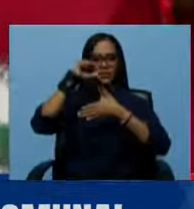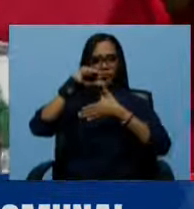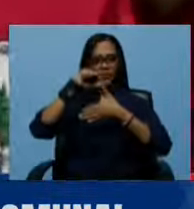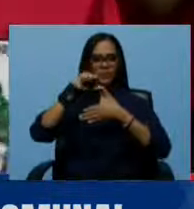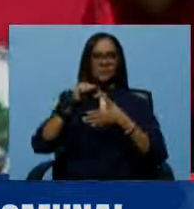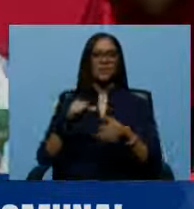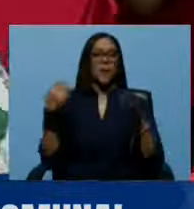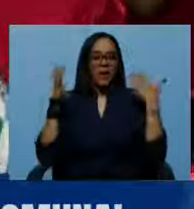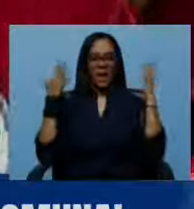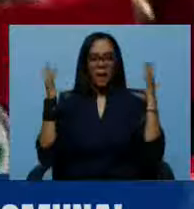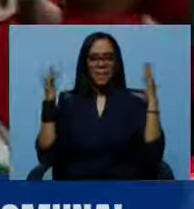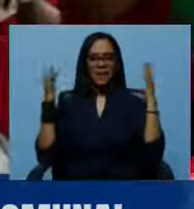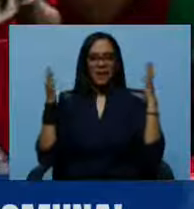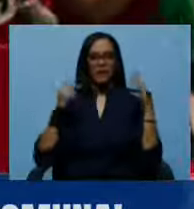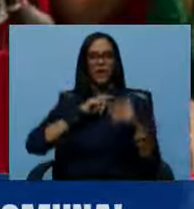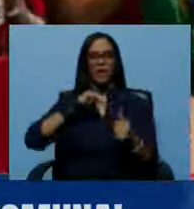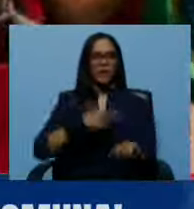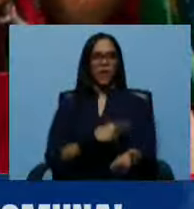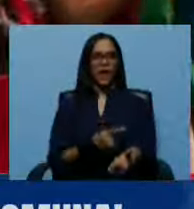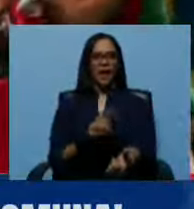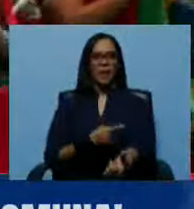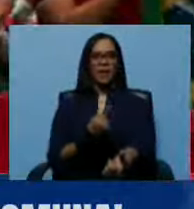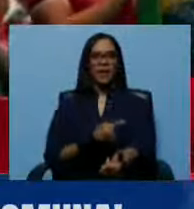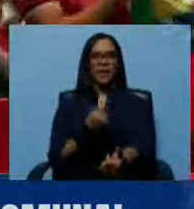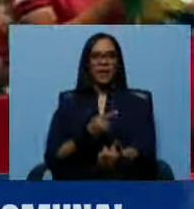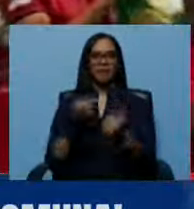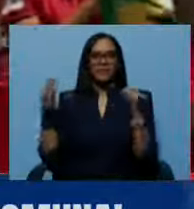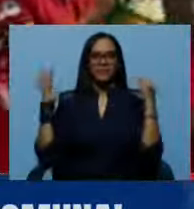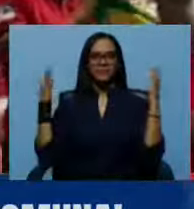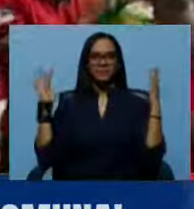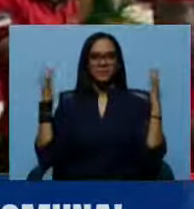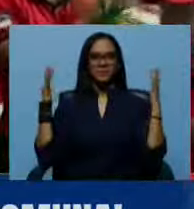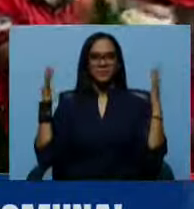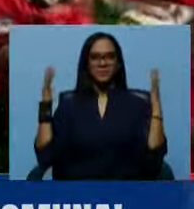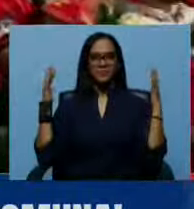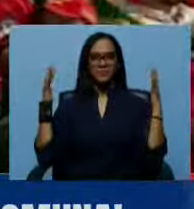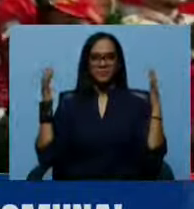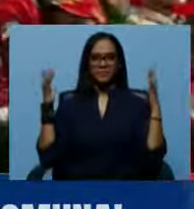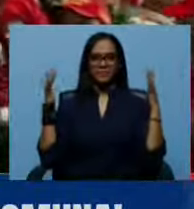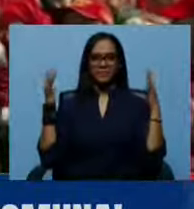aplauso de pie a nuestros hermanos y hermanas.